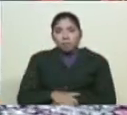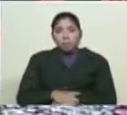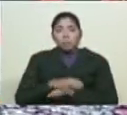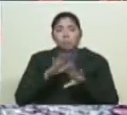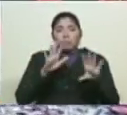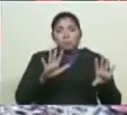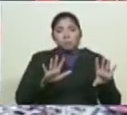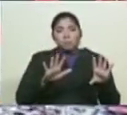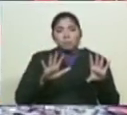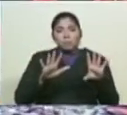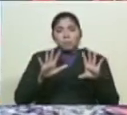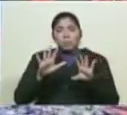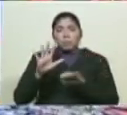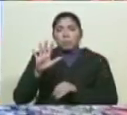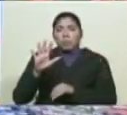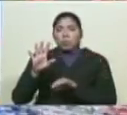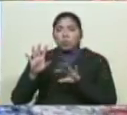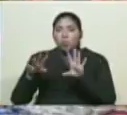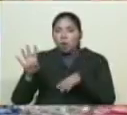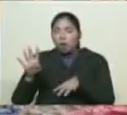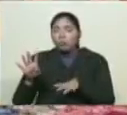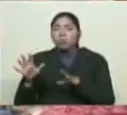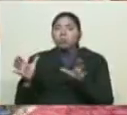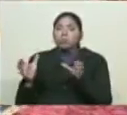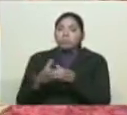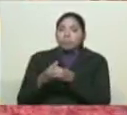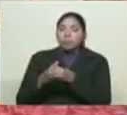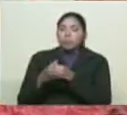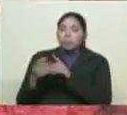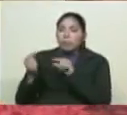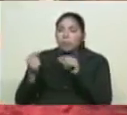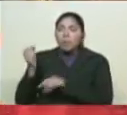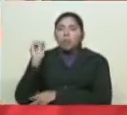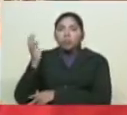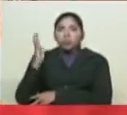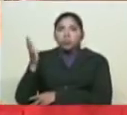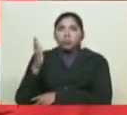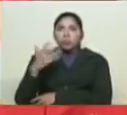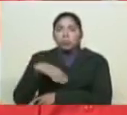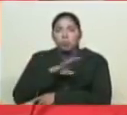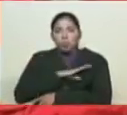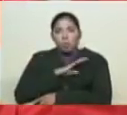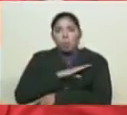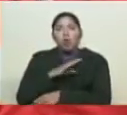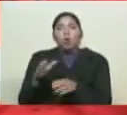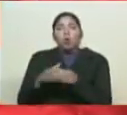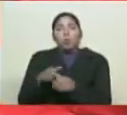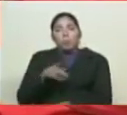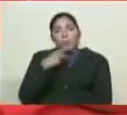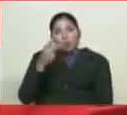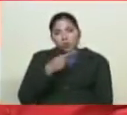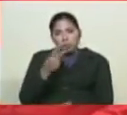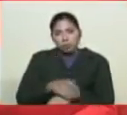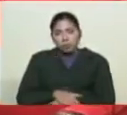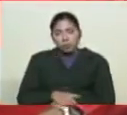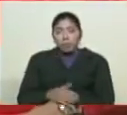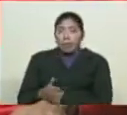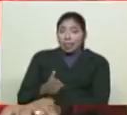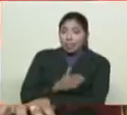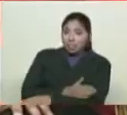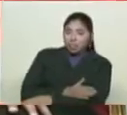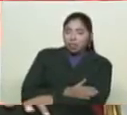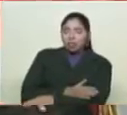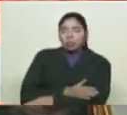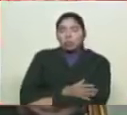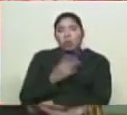14ª Conferencia Nacional del PCB en la ciudad de Caracas. Y es que, previo a esta cita con la democracia para el 22 de